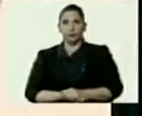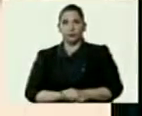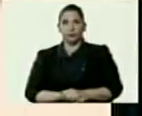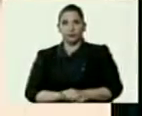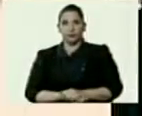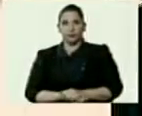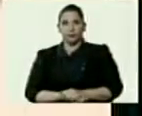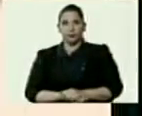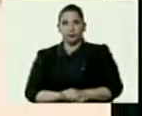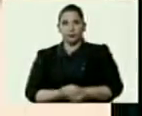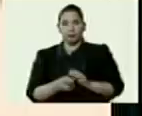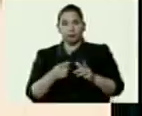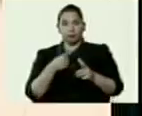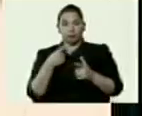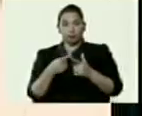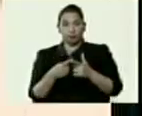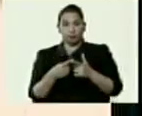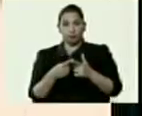Entonces,